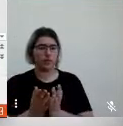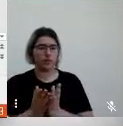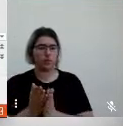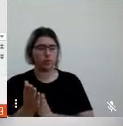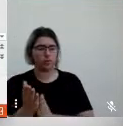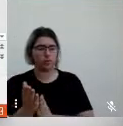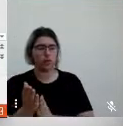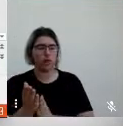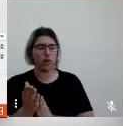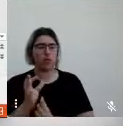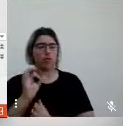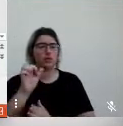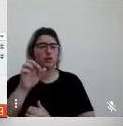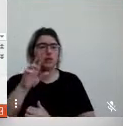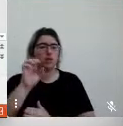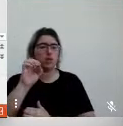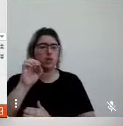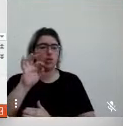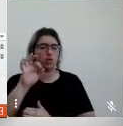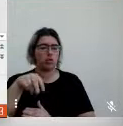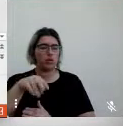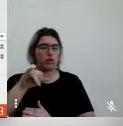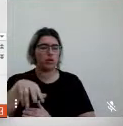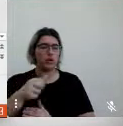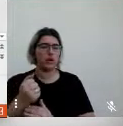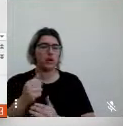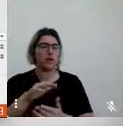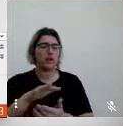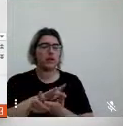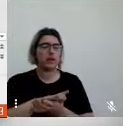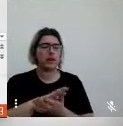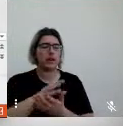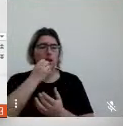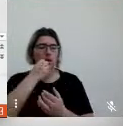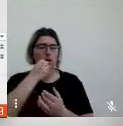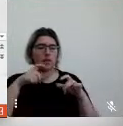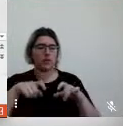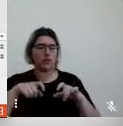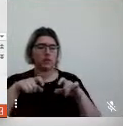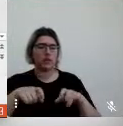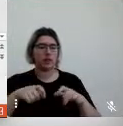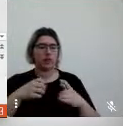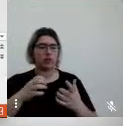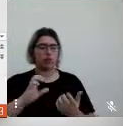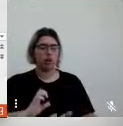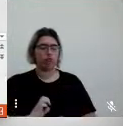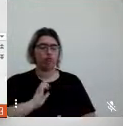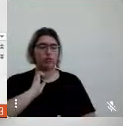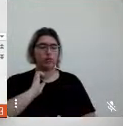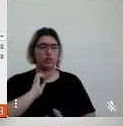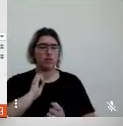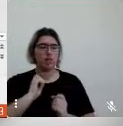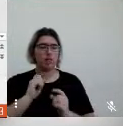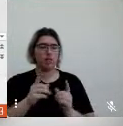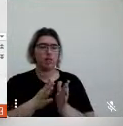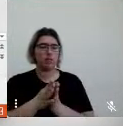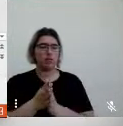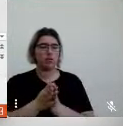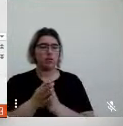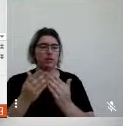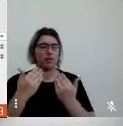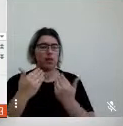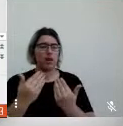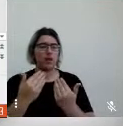es la hormona de la tranquilidad, del buen descanso y la buena autoestima, se estimula con el consumo de legumbres,